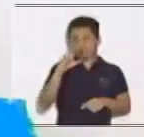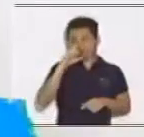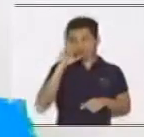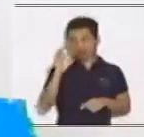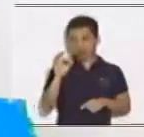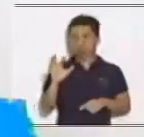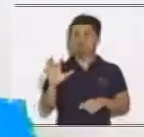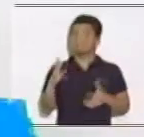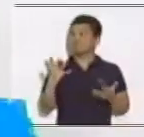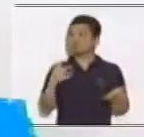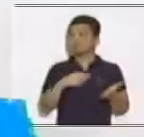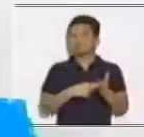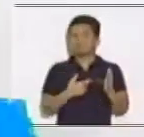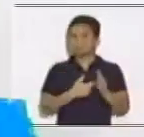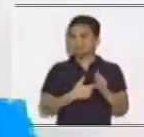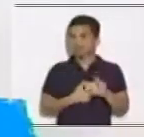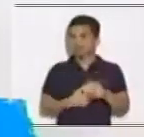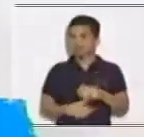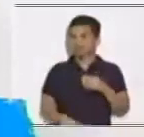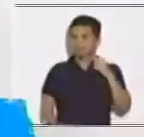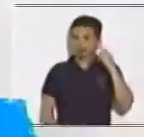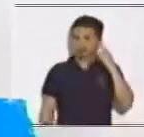¿Y cuál será el ángulo recto?